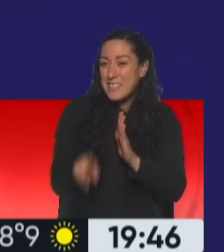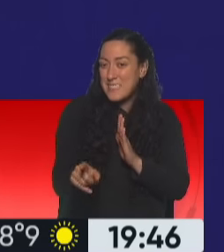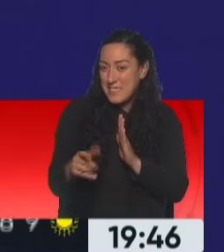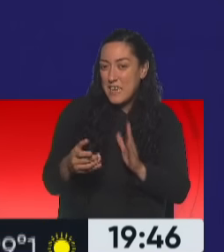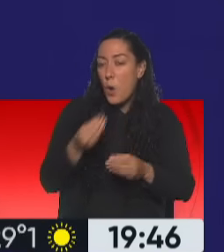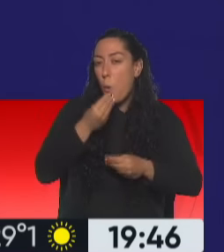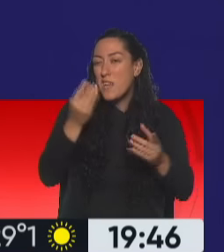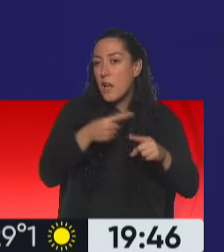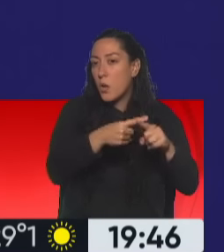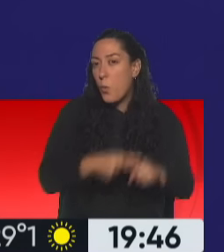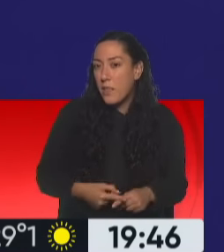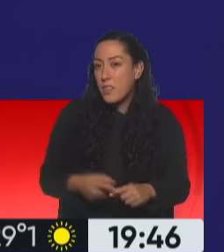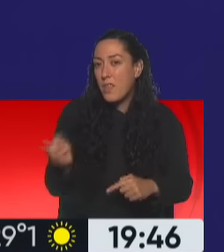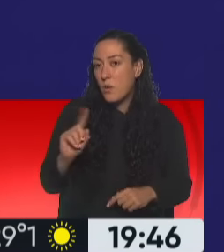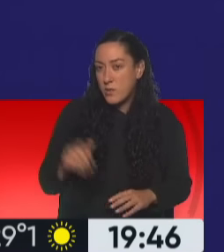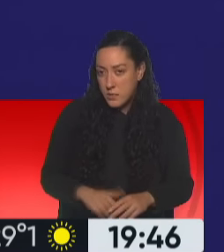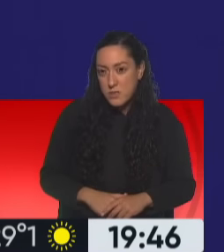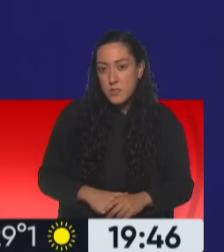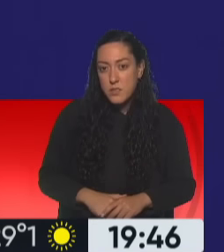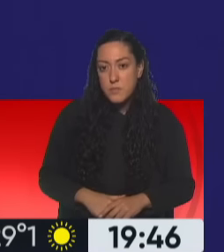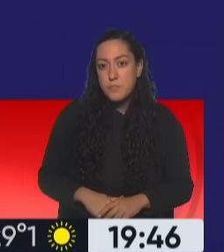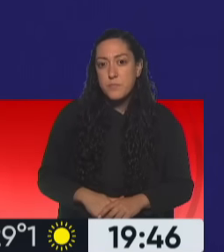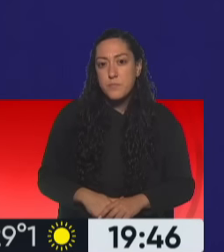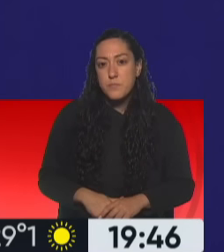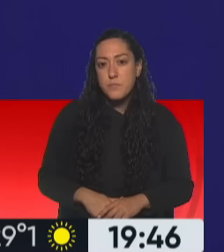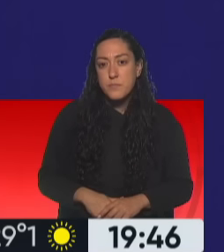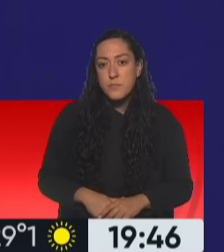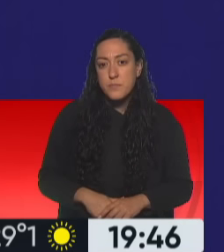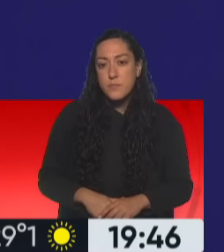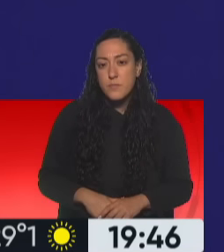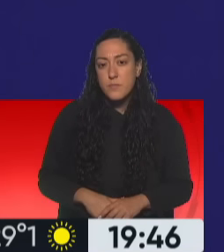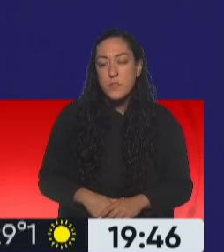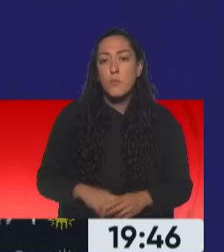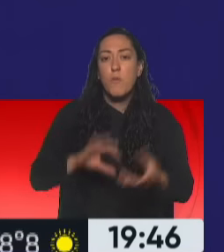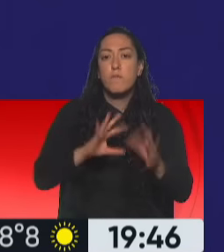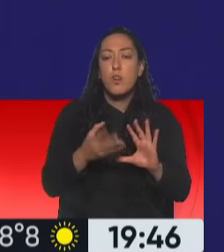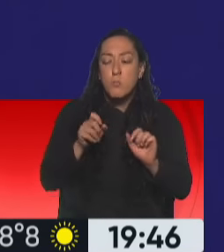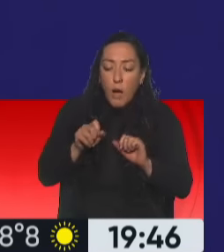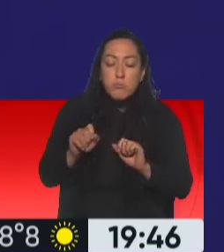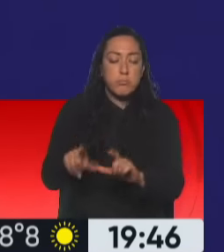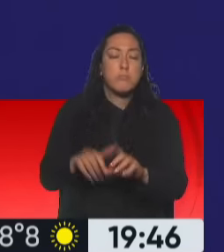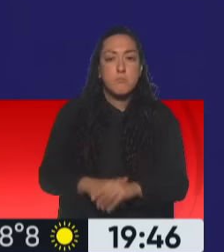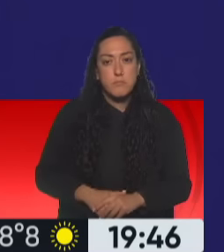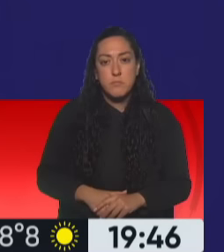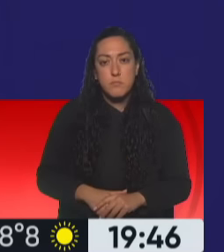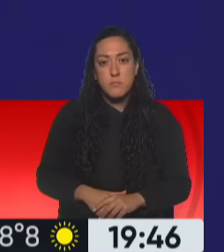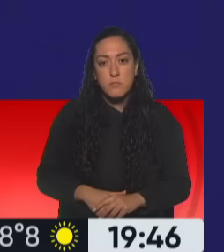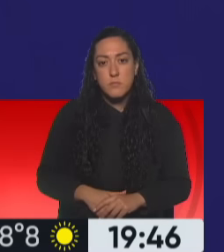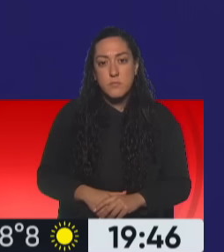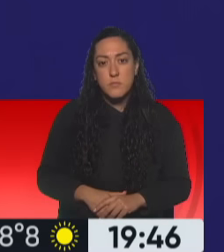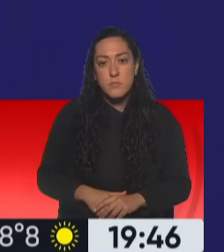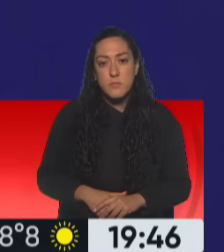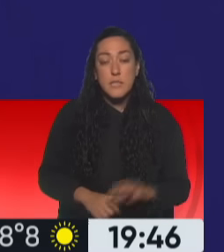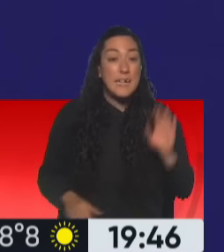es cualquier cosa. Tienen un determinado formato. Y arriesgo que la